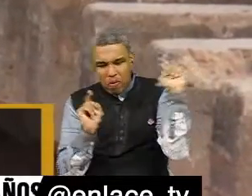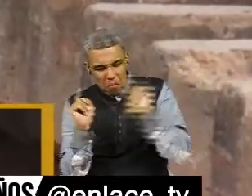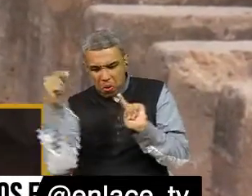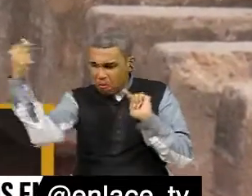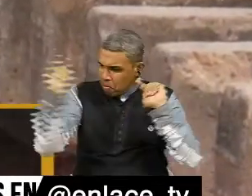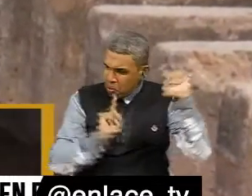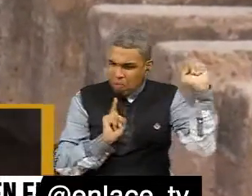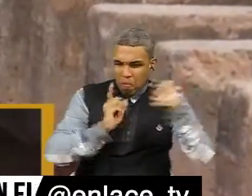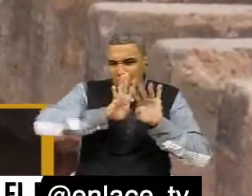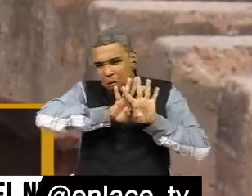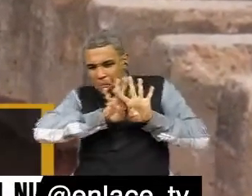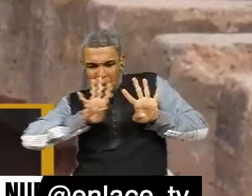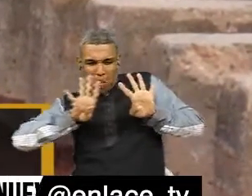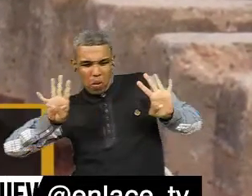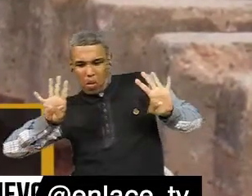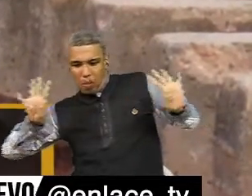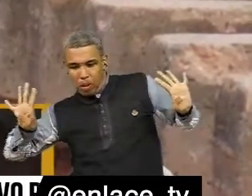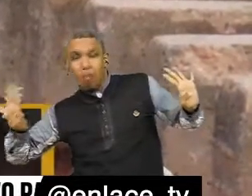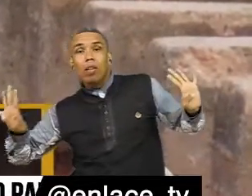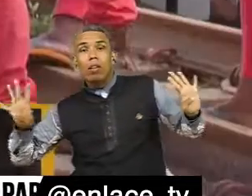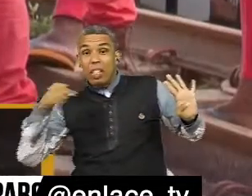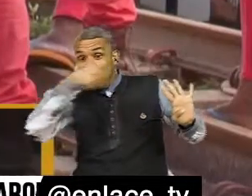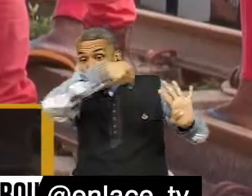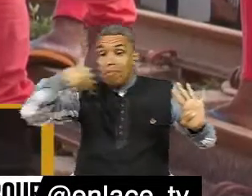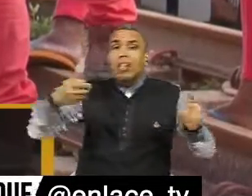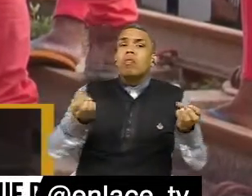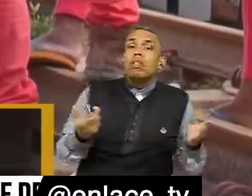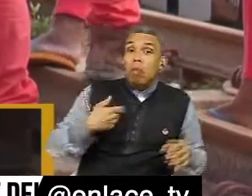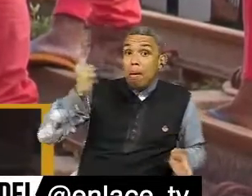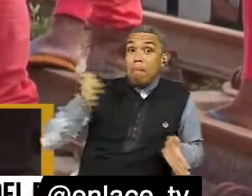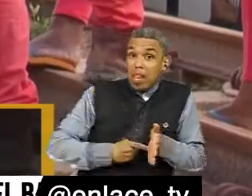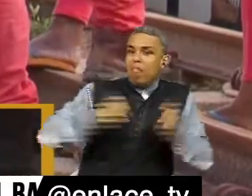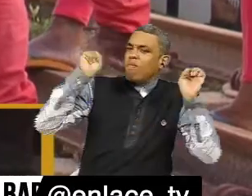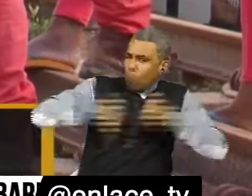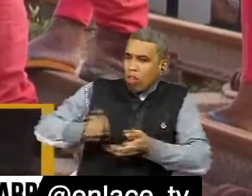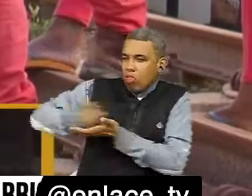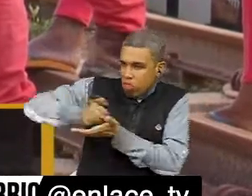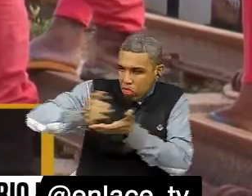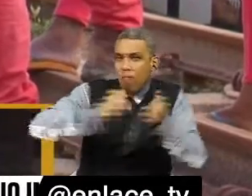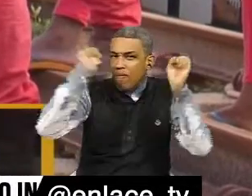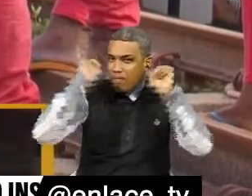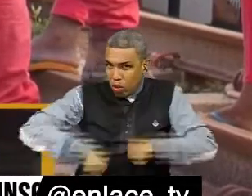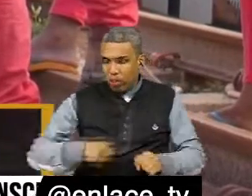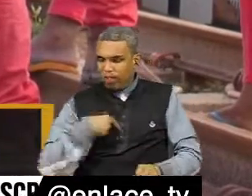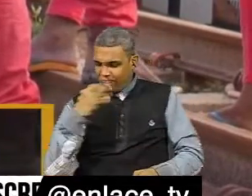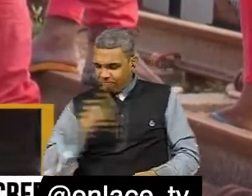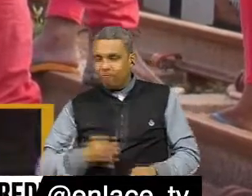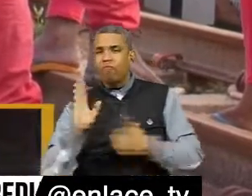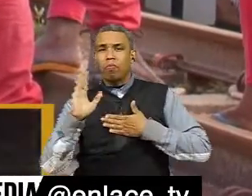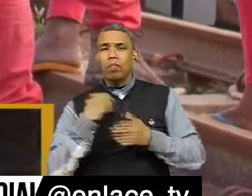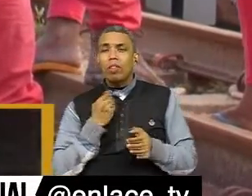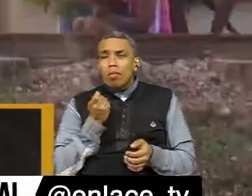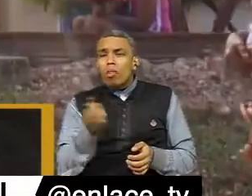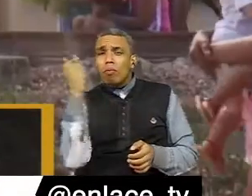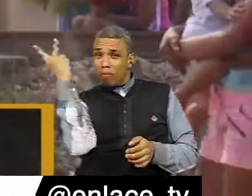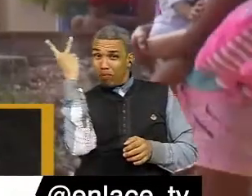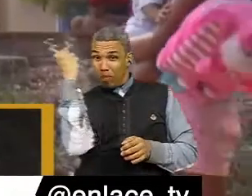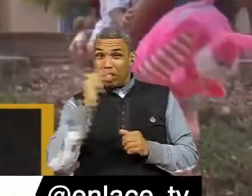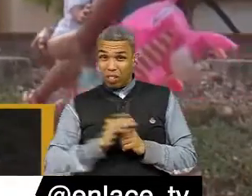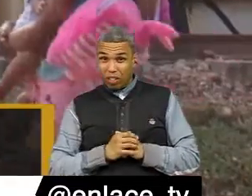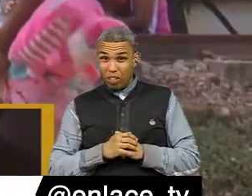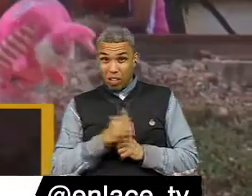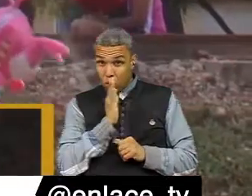señores de la ANI: si no tenemos respuesta esta semana, terminado el día viernes, que es el día hábil, el lunes nosotros